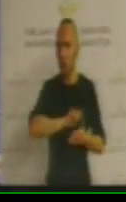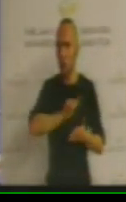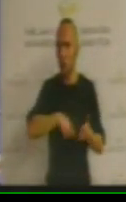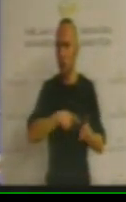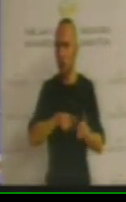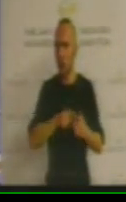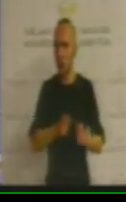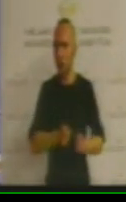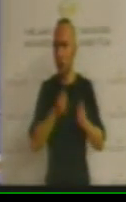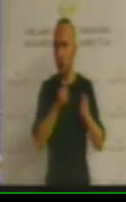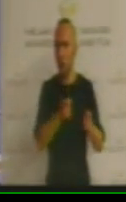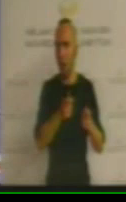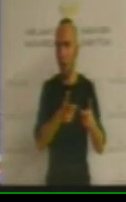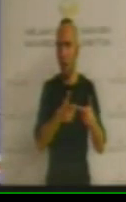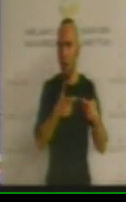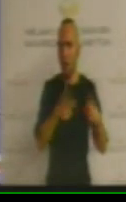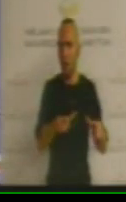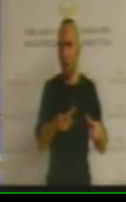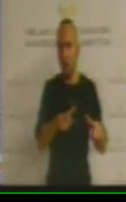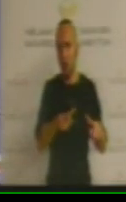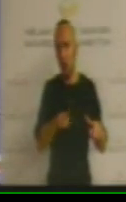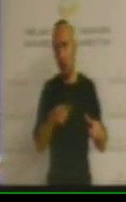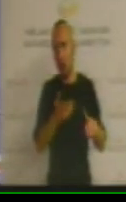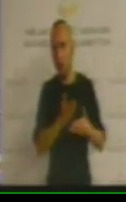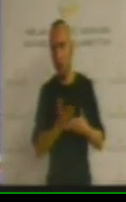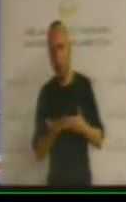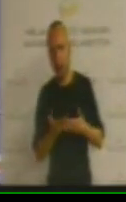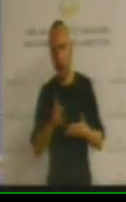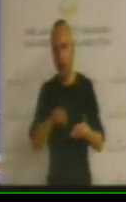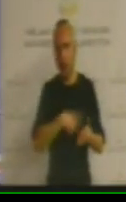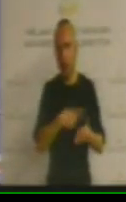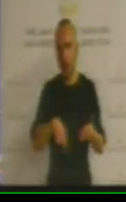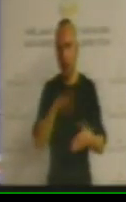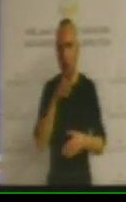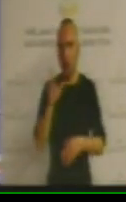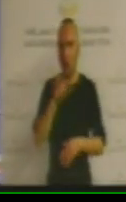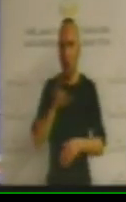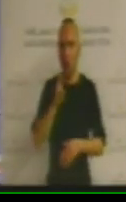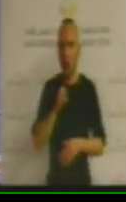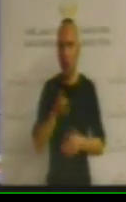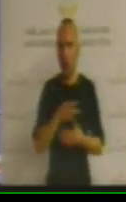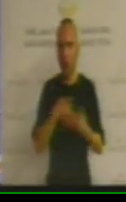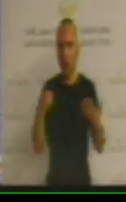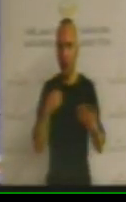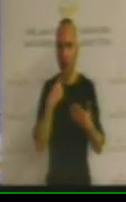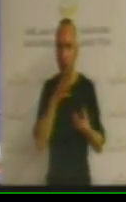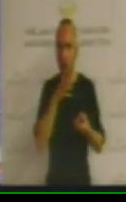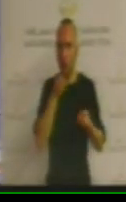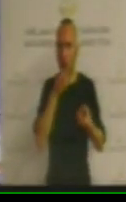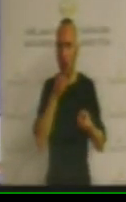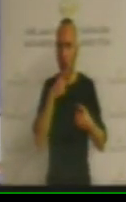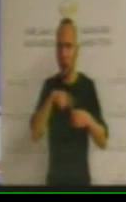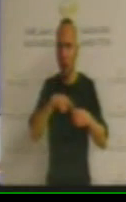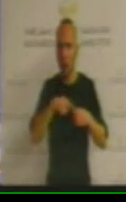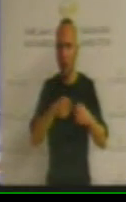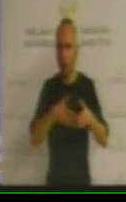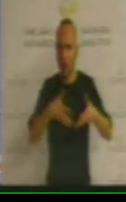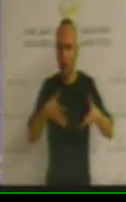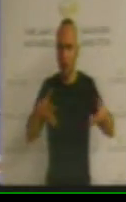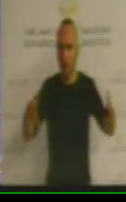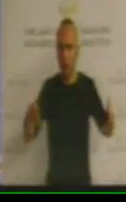adjudicado en parte, en otras partes cancelado. Porque se anunció en julio del 16, arropado por datos de incremento de plazas, 7 millones de